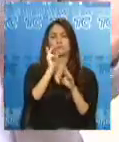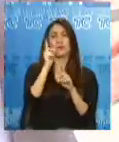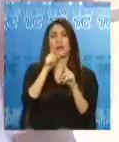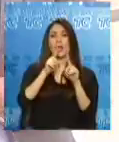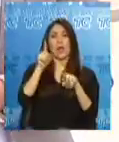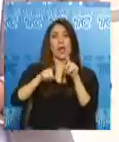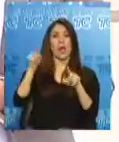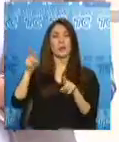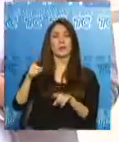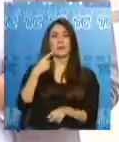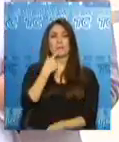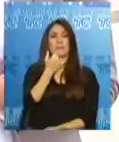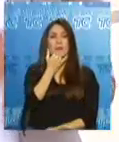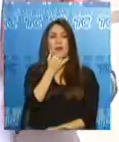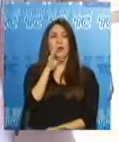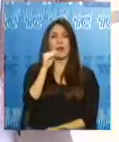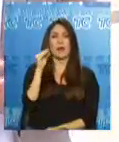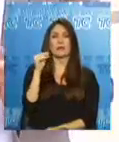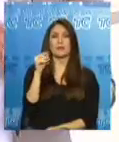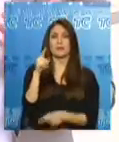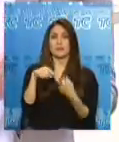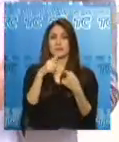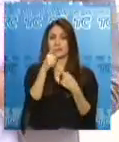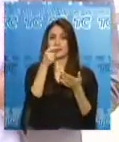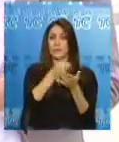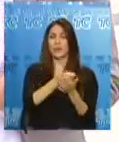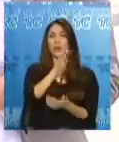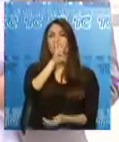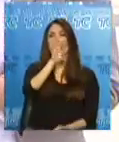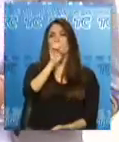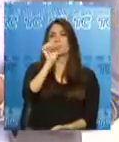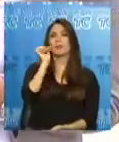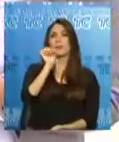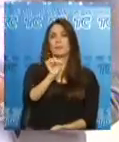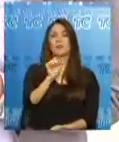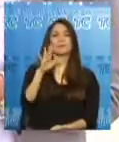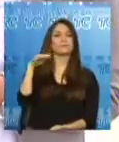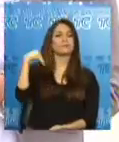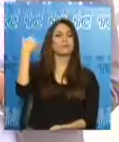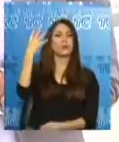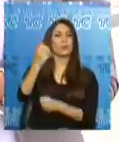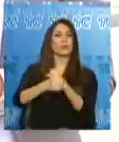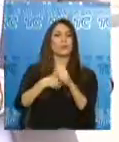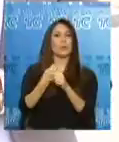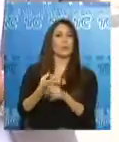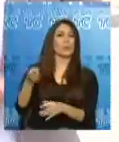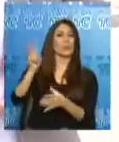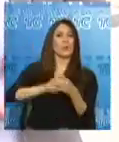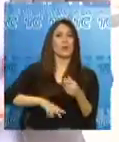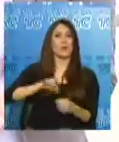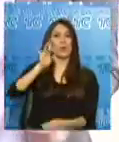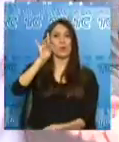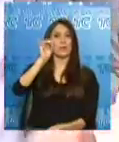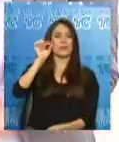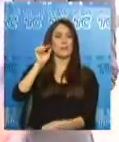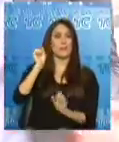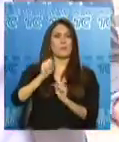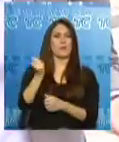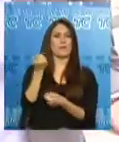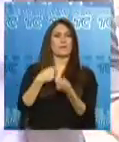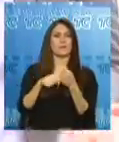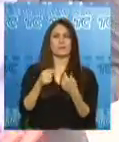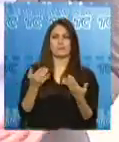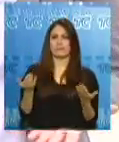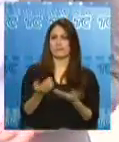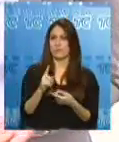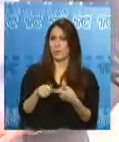han dicho que un bien inmueble que costaba 40.000 en 4 años se puede duplicar su valor a 80.000. Díganos